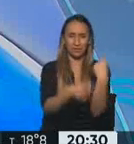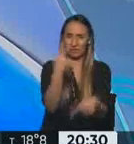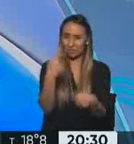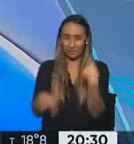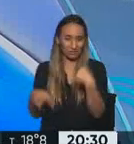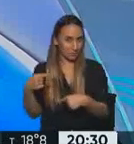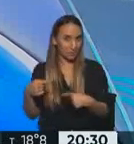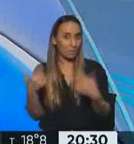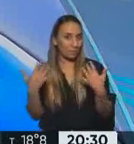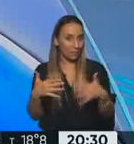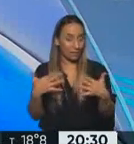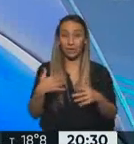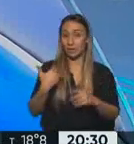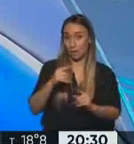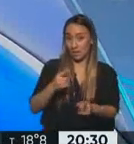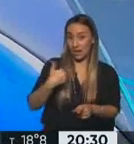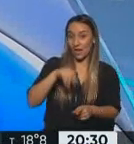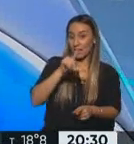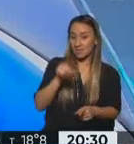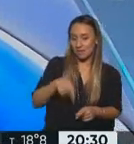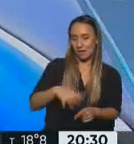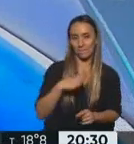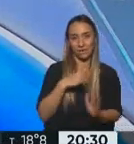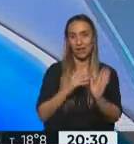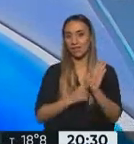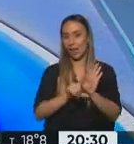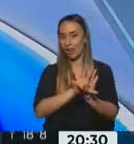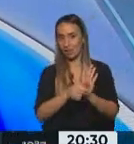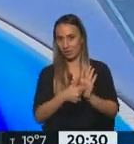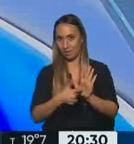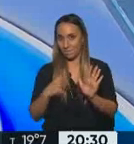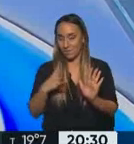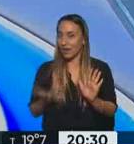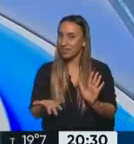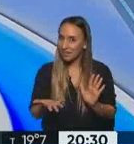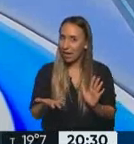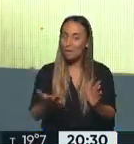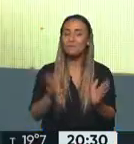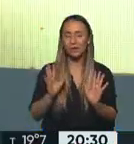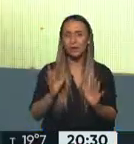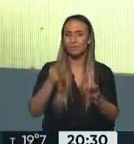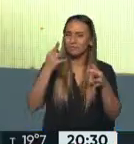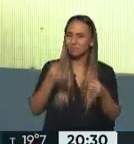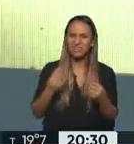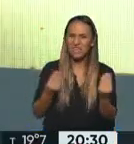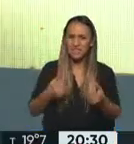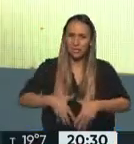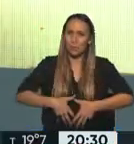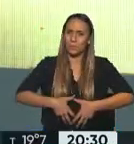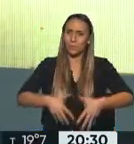de prácticas. Incluso en Argentina todavía no está regulada, vamos a hablar de eso enseguida, ¿no? Pero ¿cómo siempre es una gestación